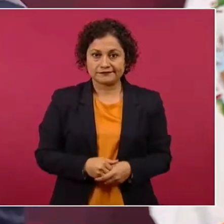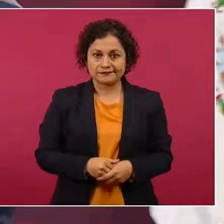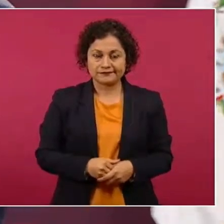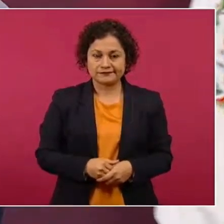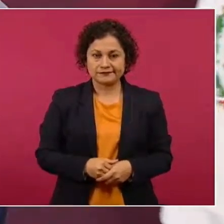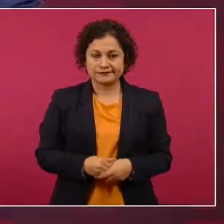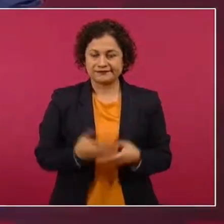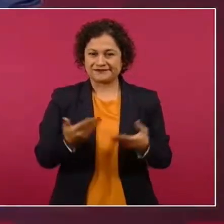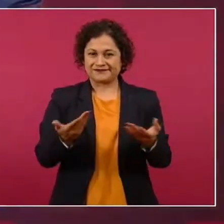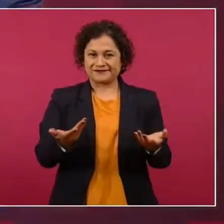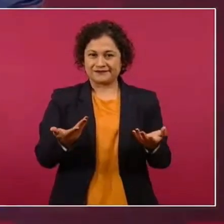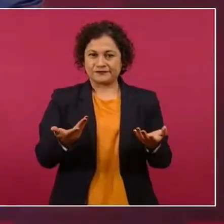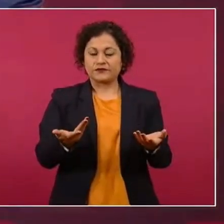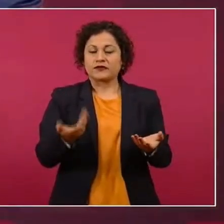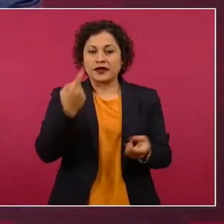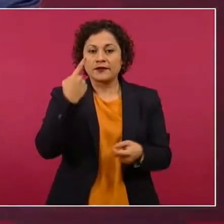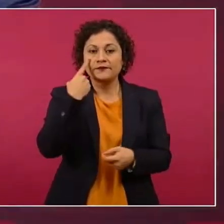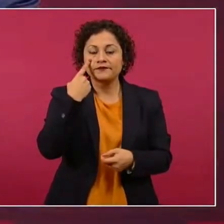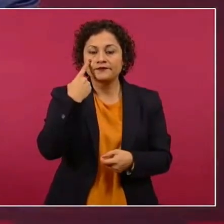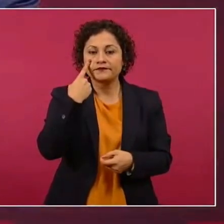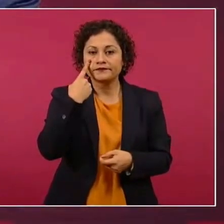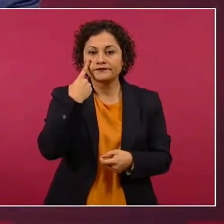O sea, como no lo pidieron